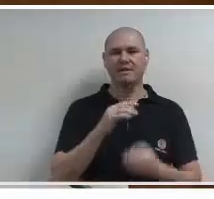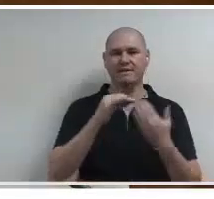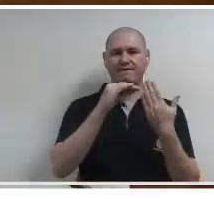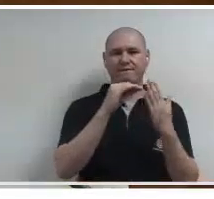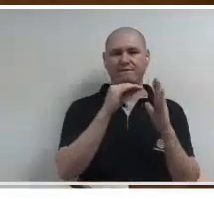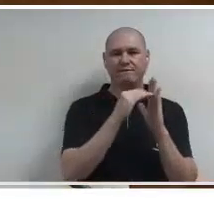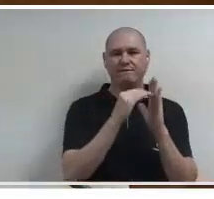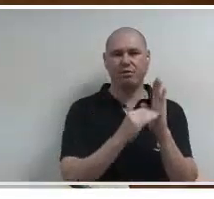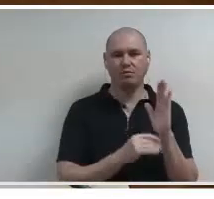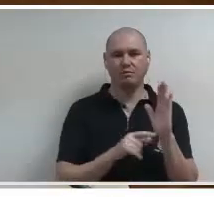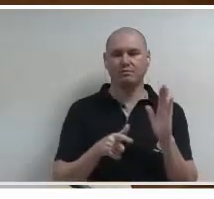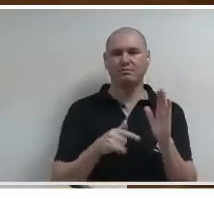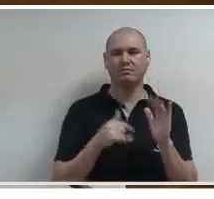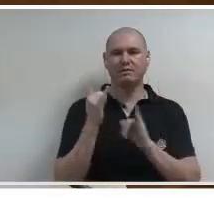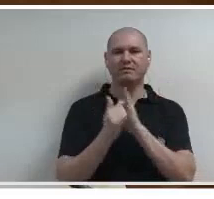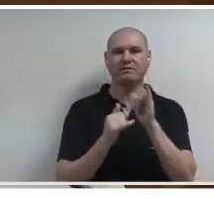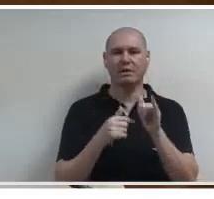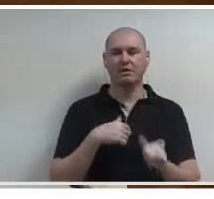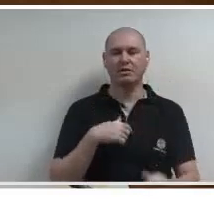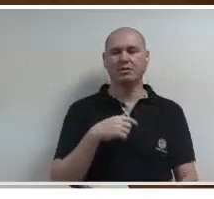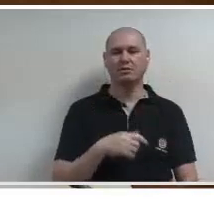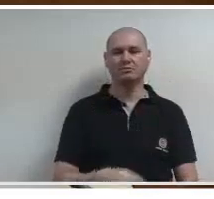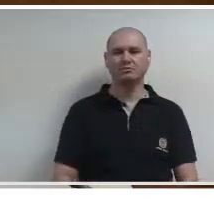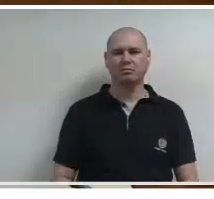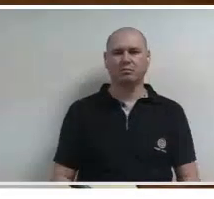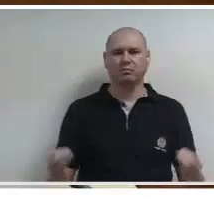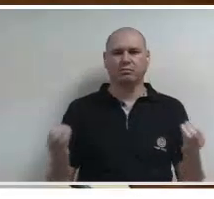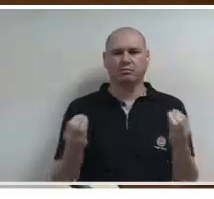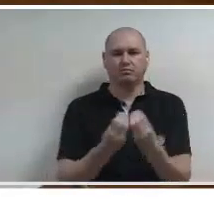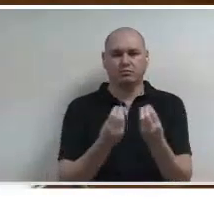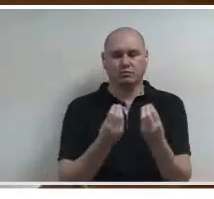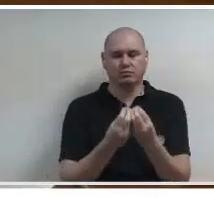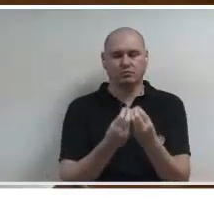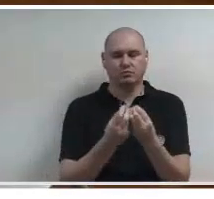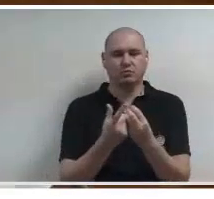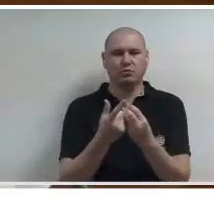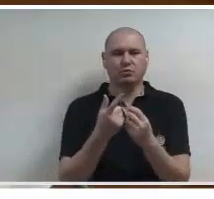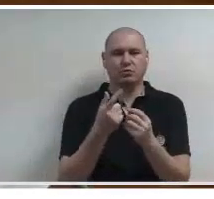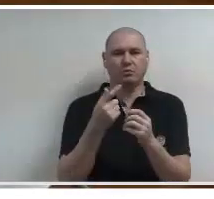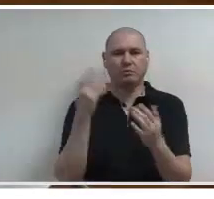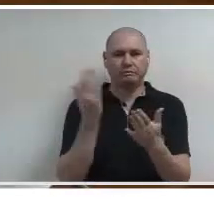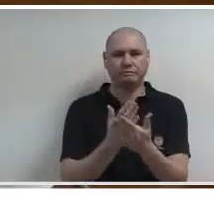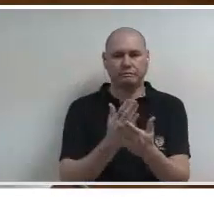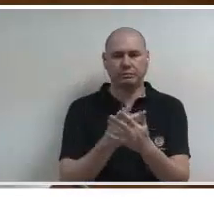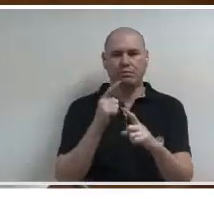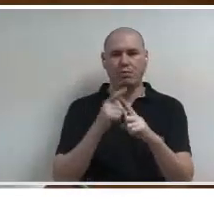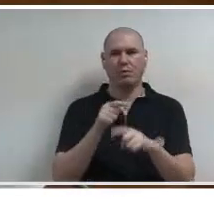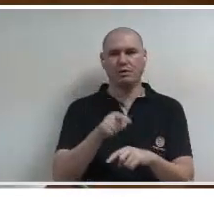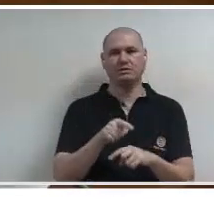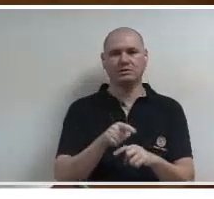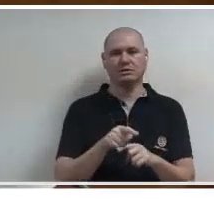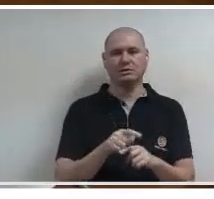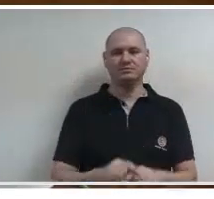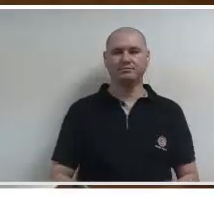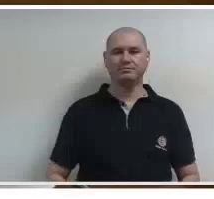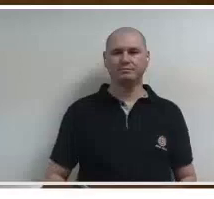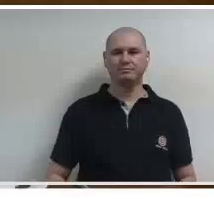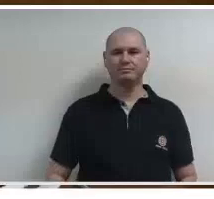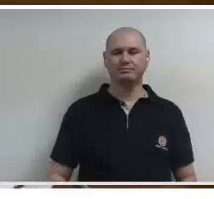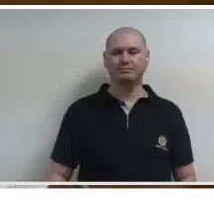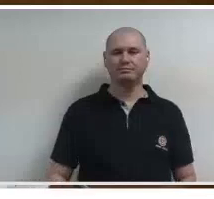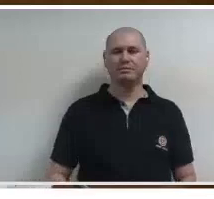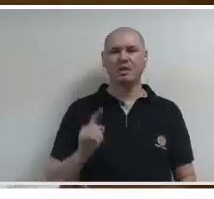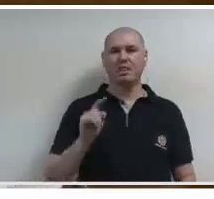Con estadística Marandupe, hay 3.403 imputación hoy con Agüecur y motivo peor.